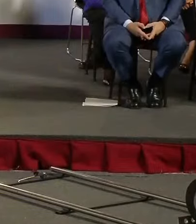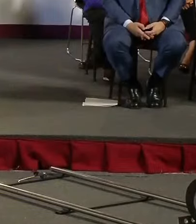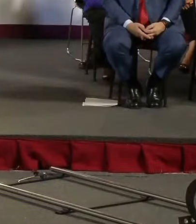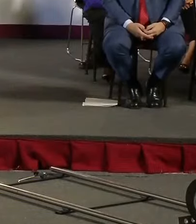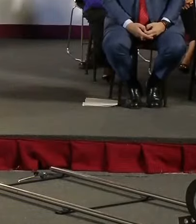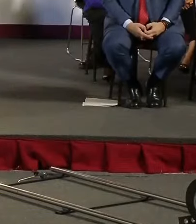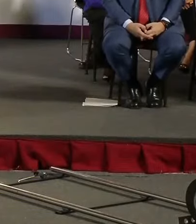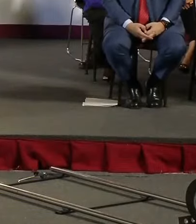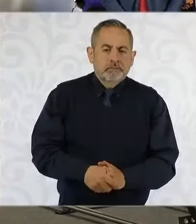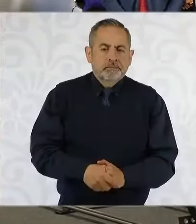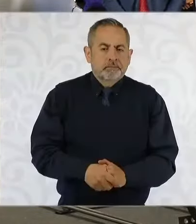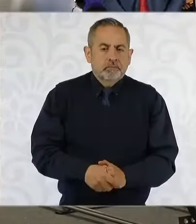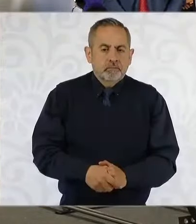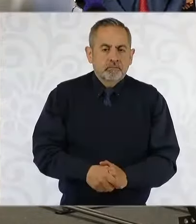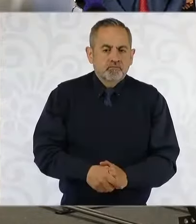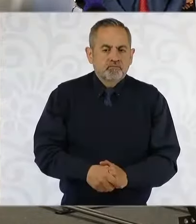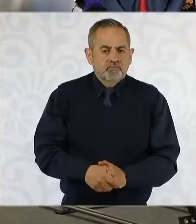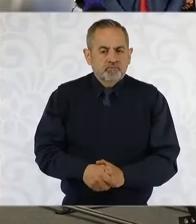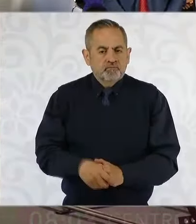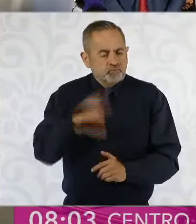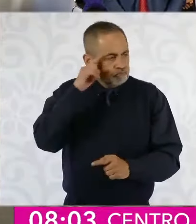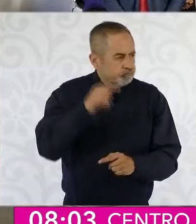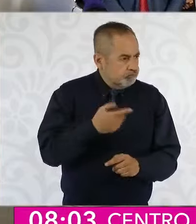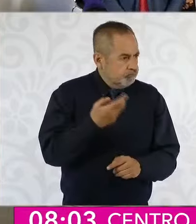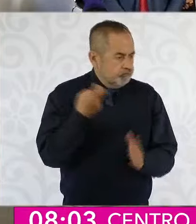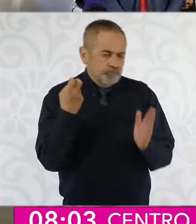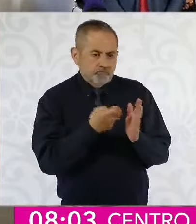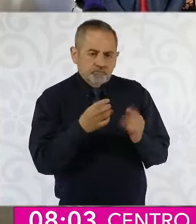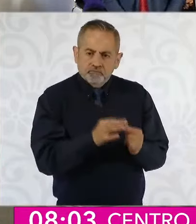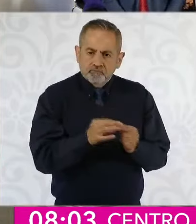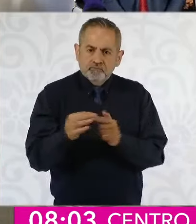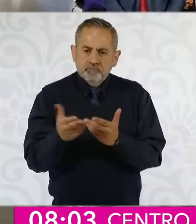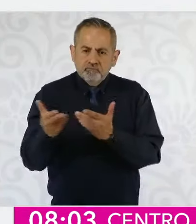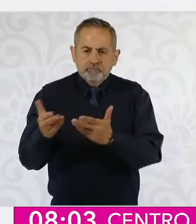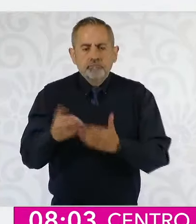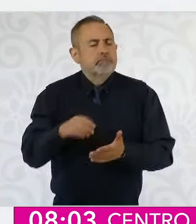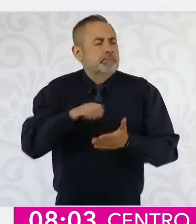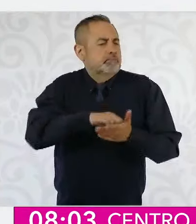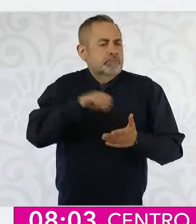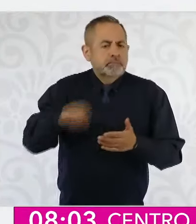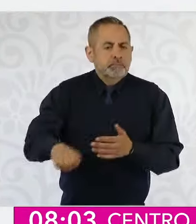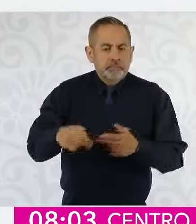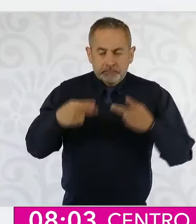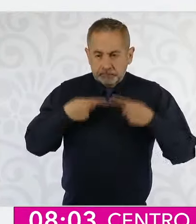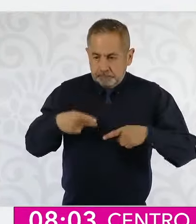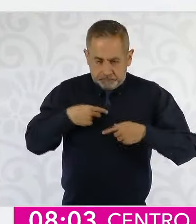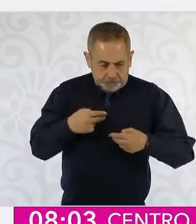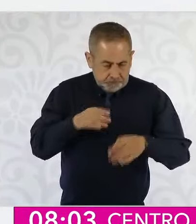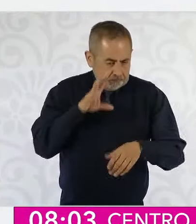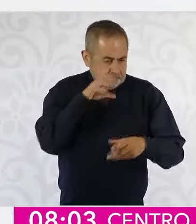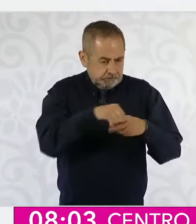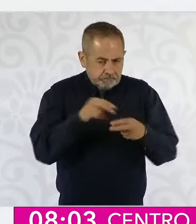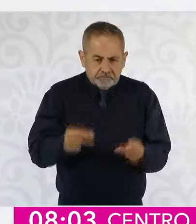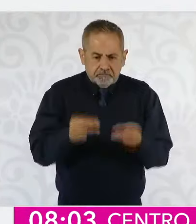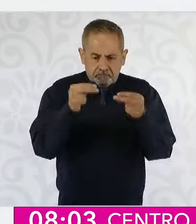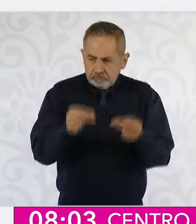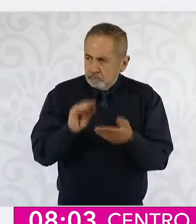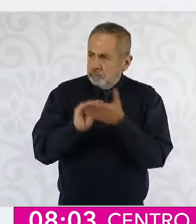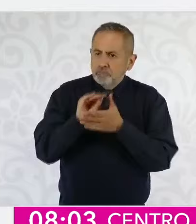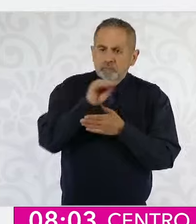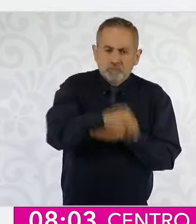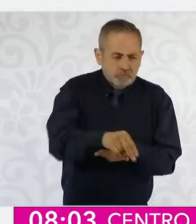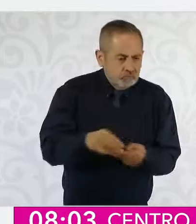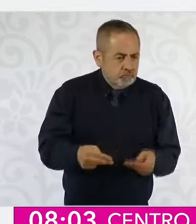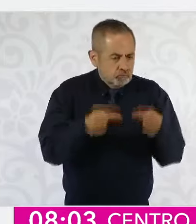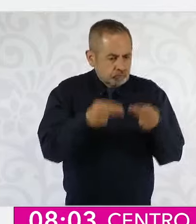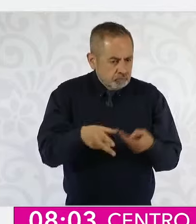promoción. No hay mejor promotor que el que ya está invirtiendo y ganando dinero en México. Y